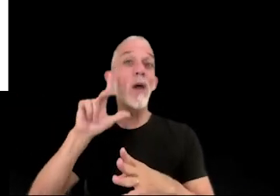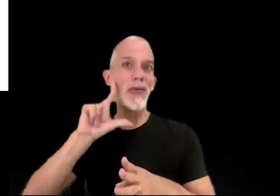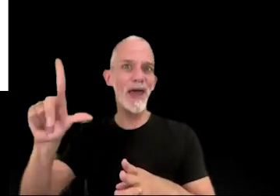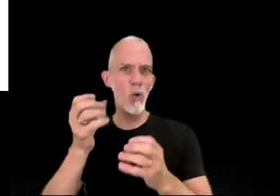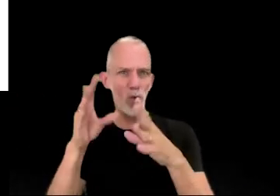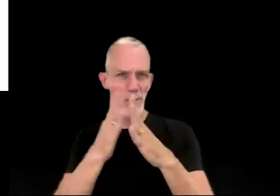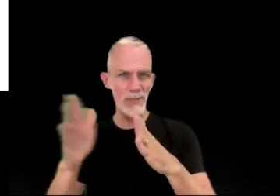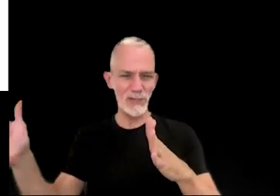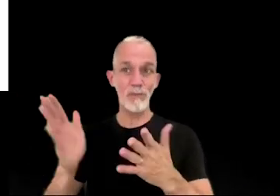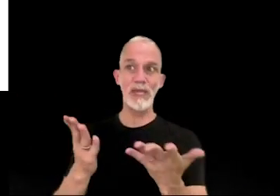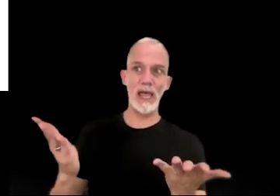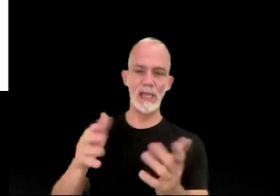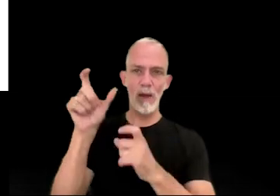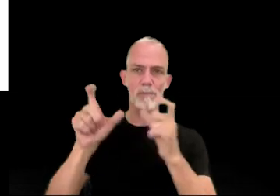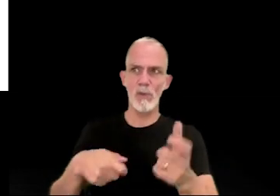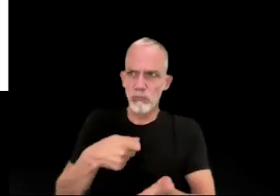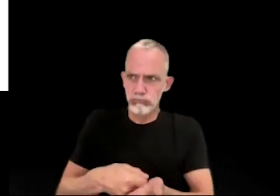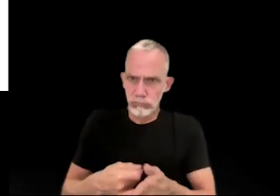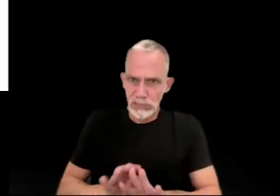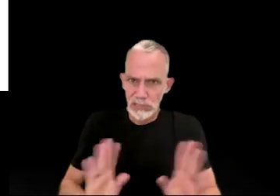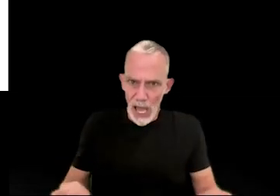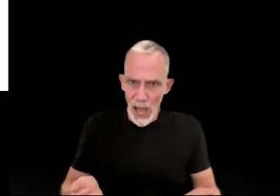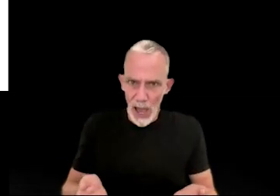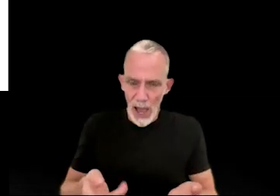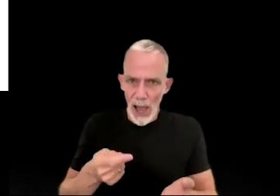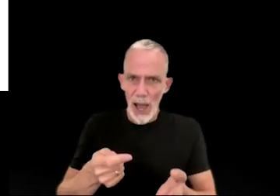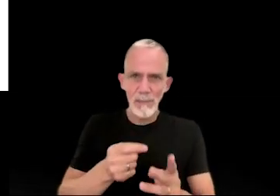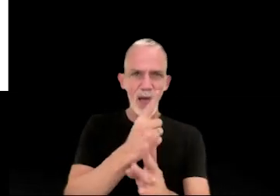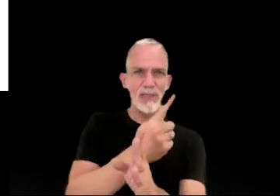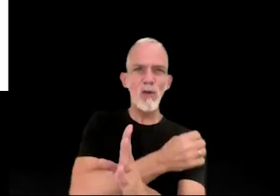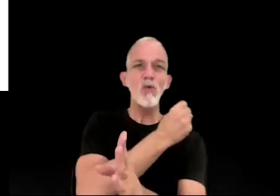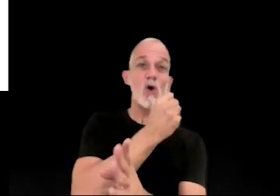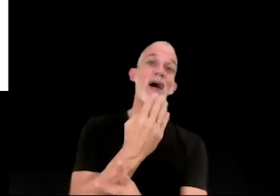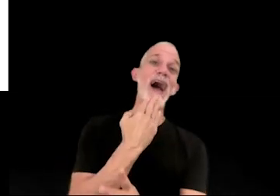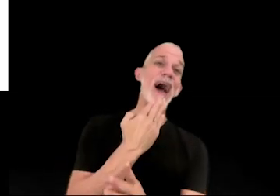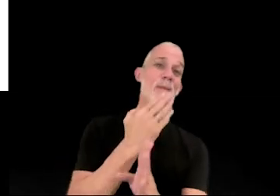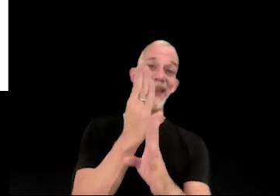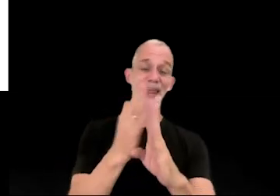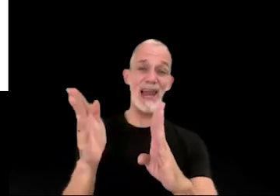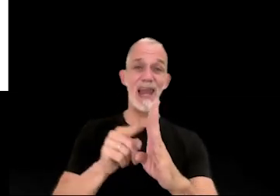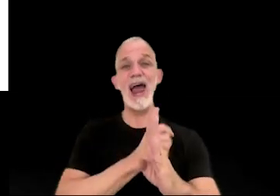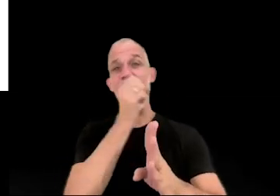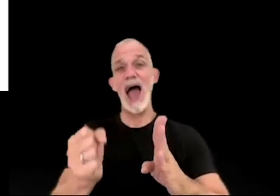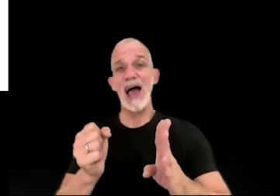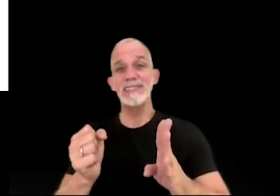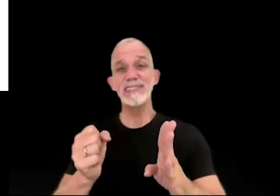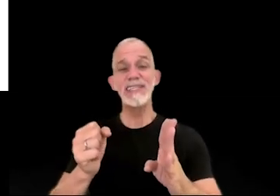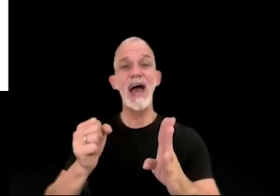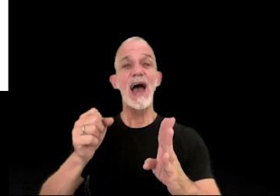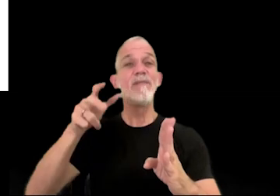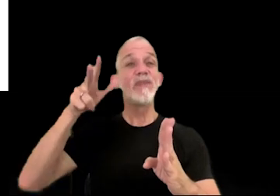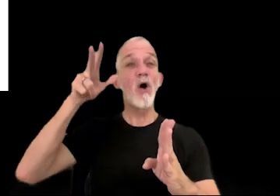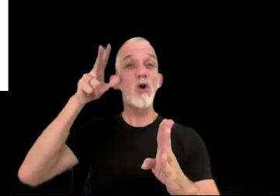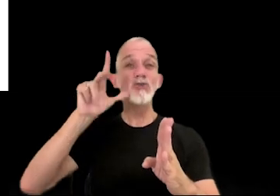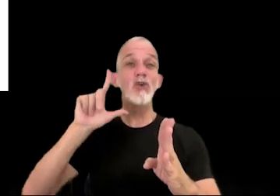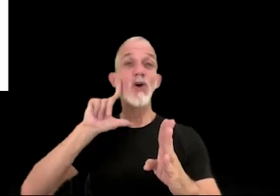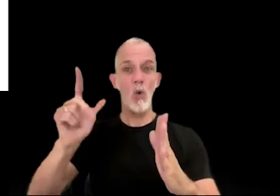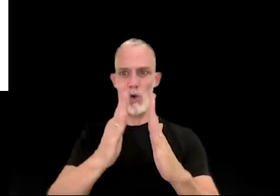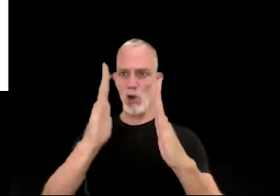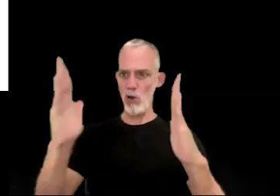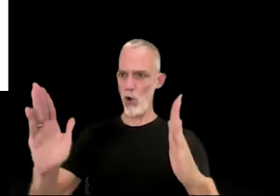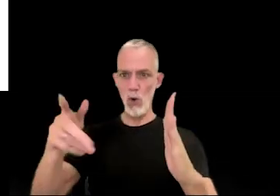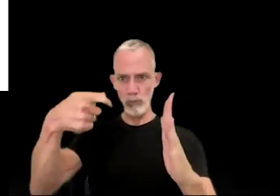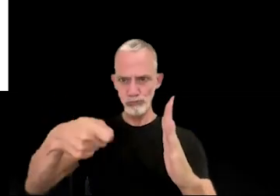contribuyentes que quizás abonaron sus obligaciones entre el 1 del 4 del 2024 y el día 8 del 7. Y para